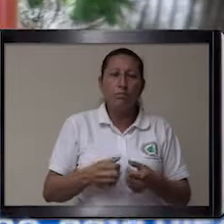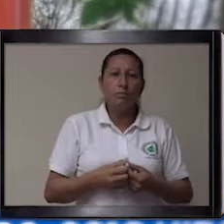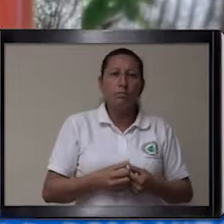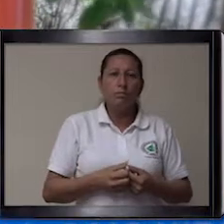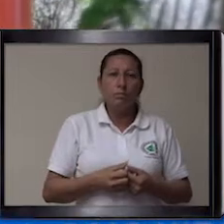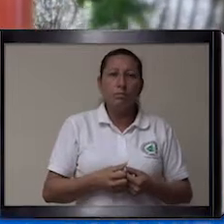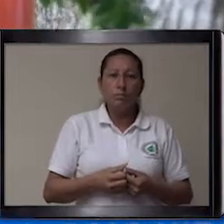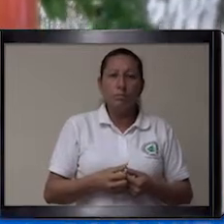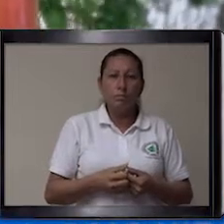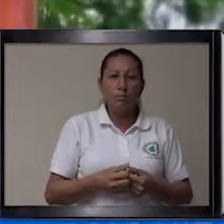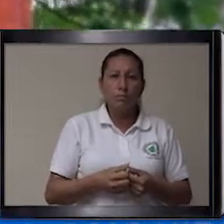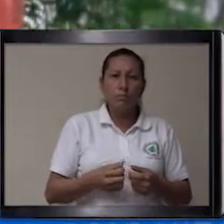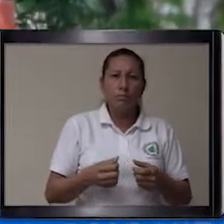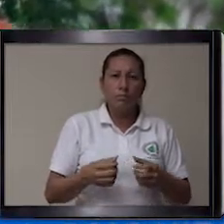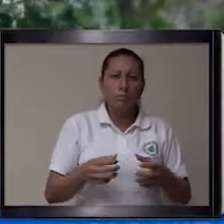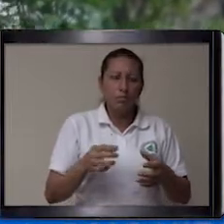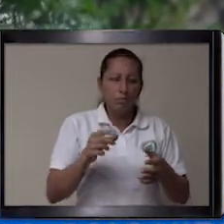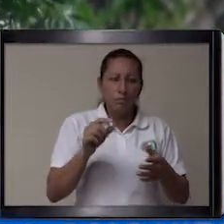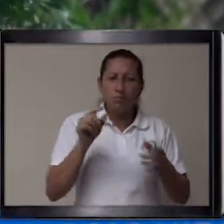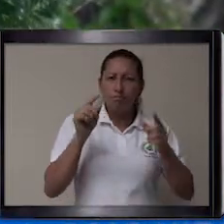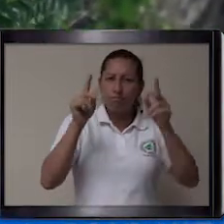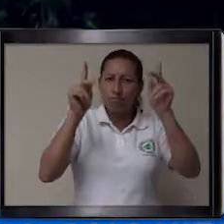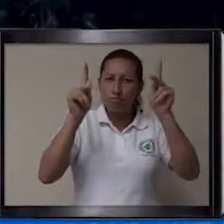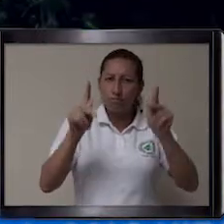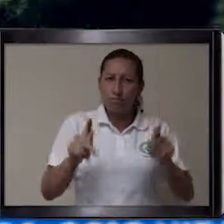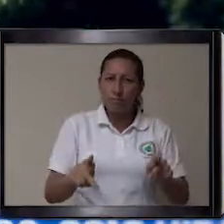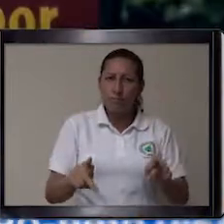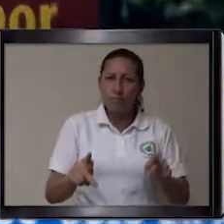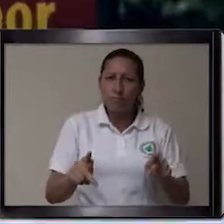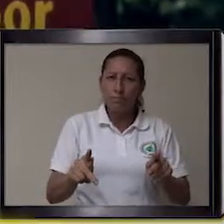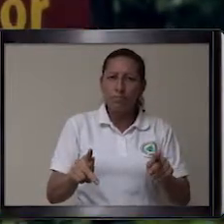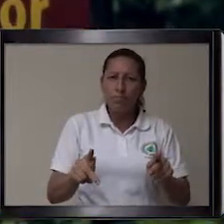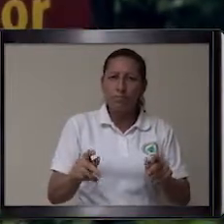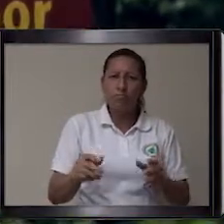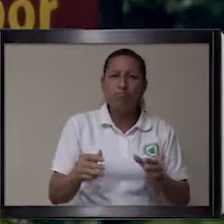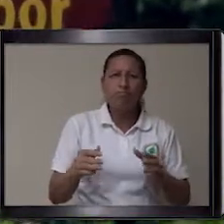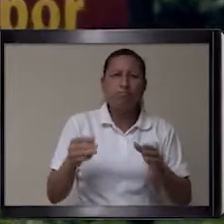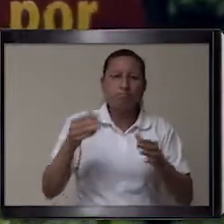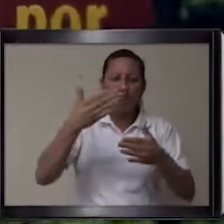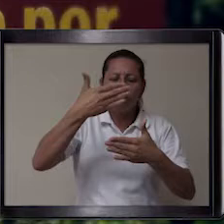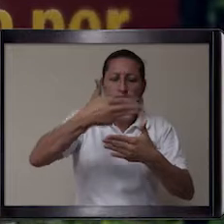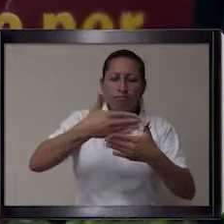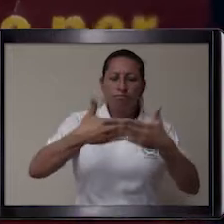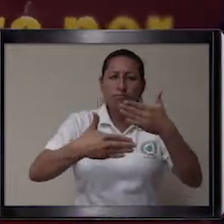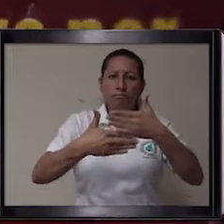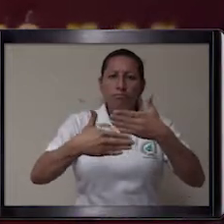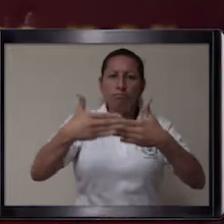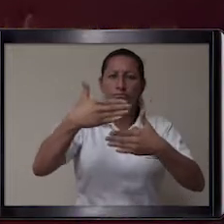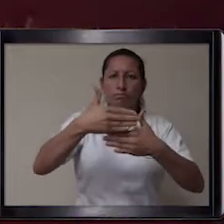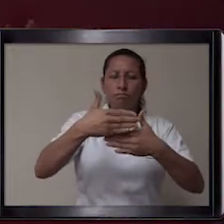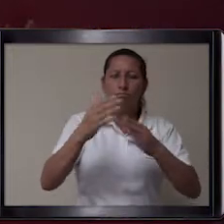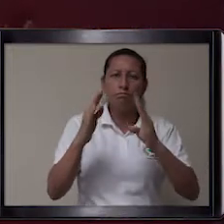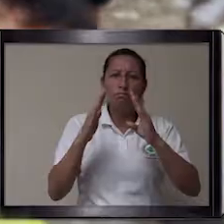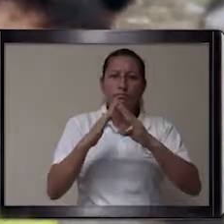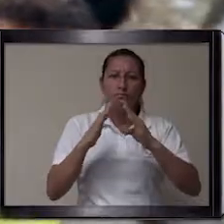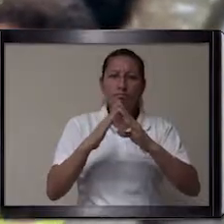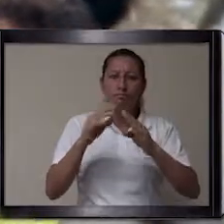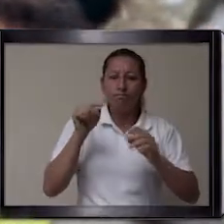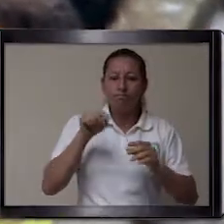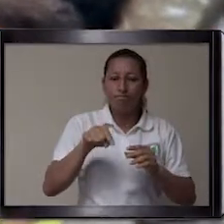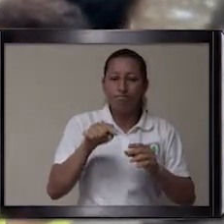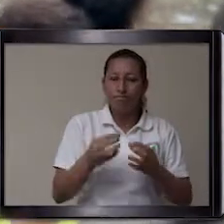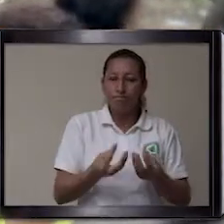caso, como es la mayoría de las veces, ya la gente está en los terrenos inestables, entonces